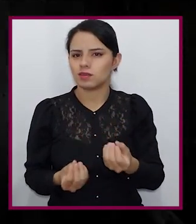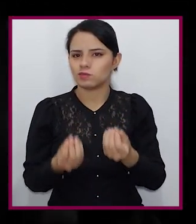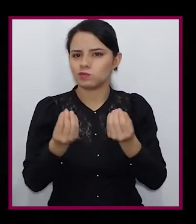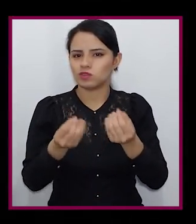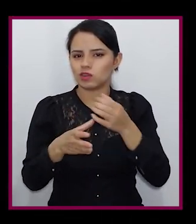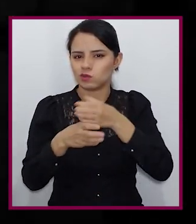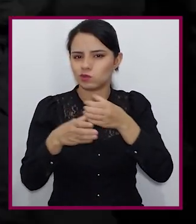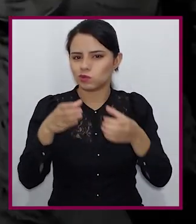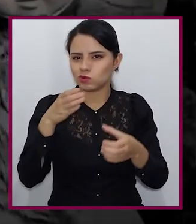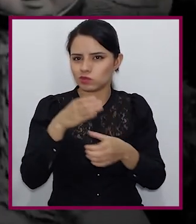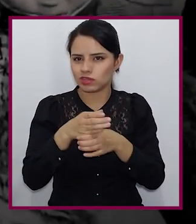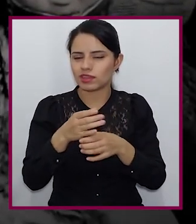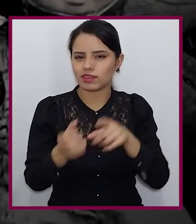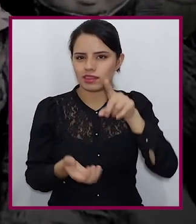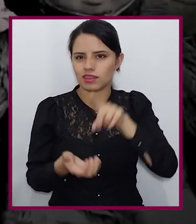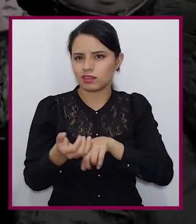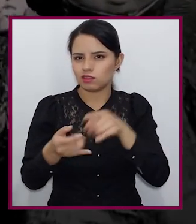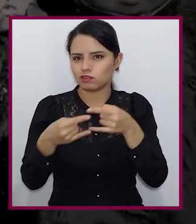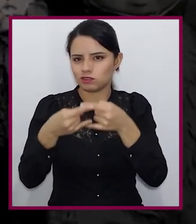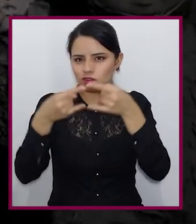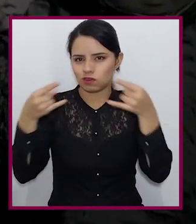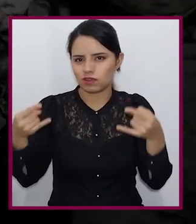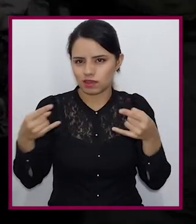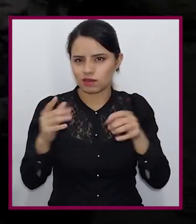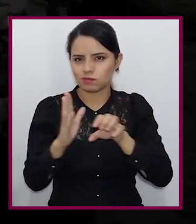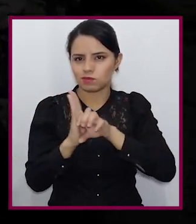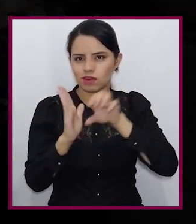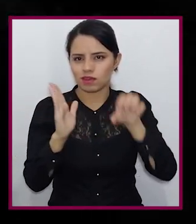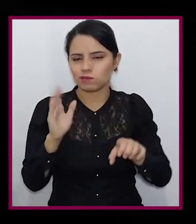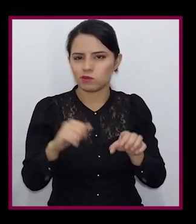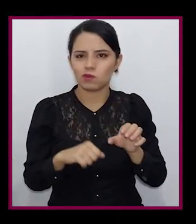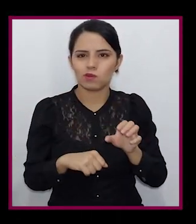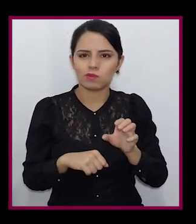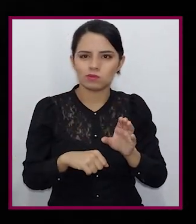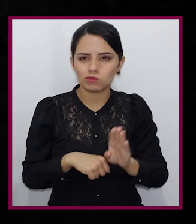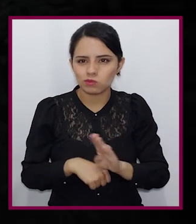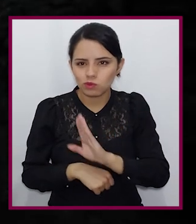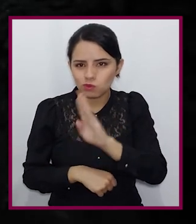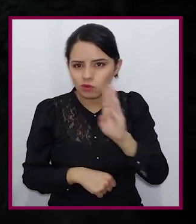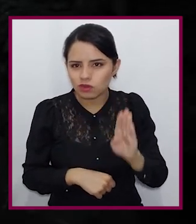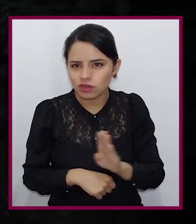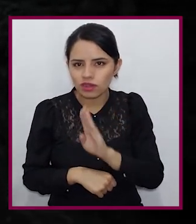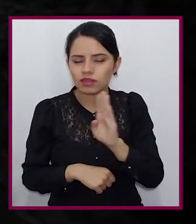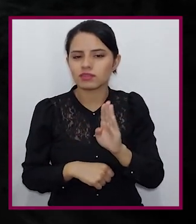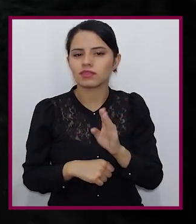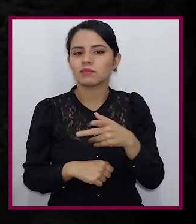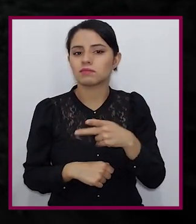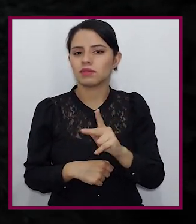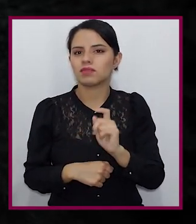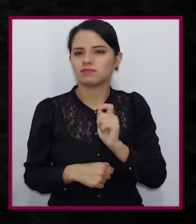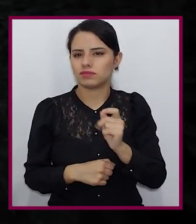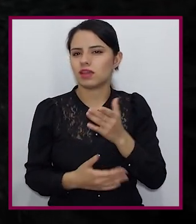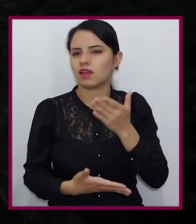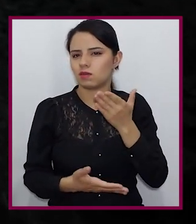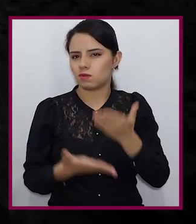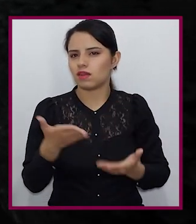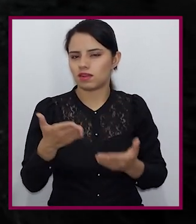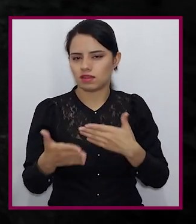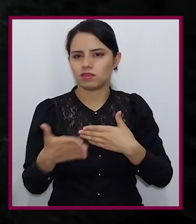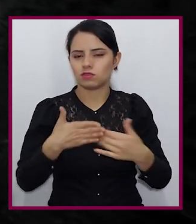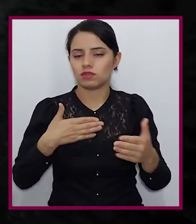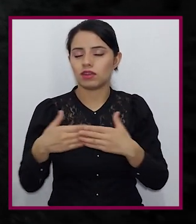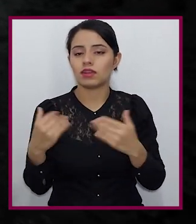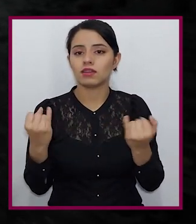muchas cosas de nuestro folclore como nahuales y brujas, pero traídos a un contexto actual.